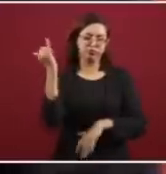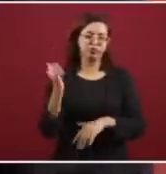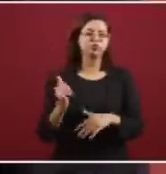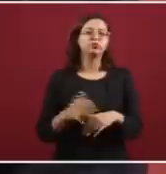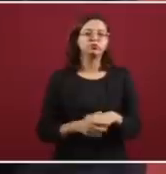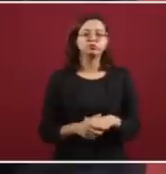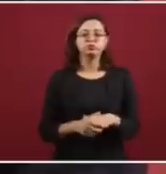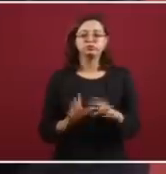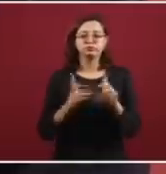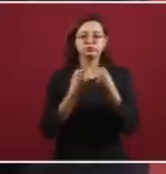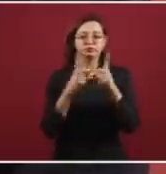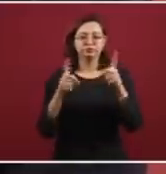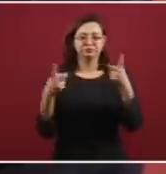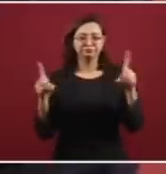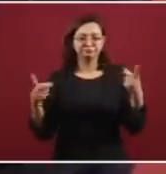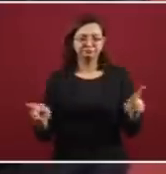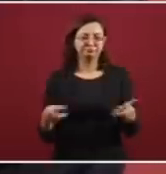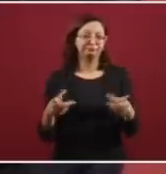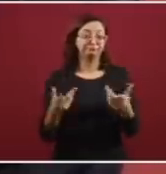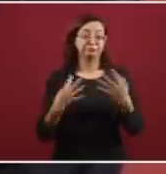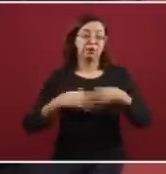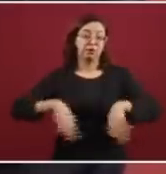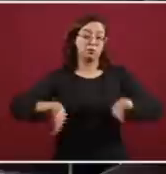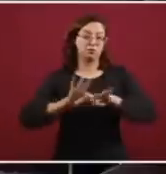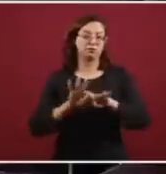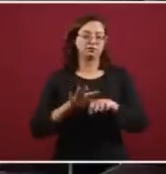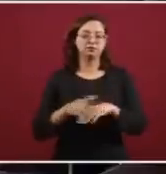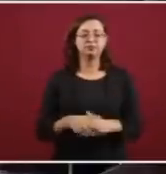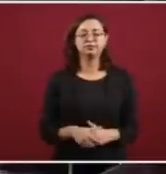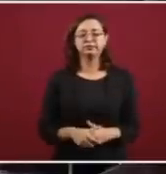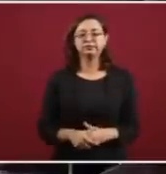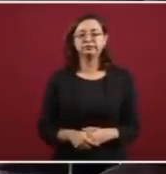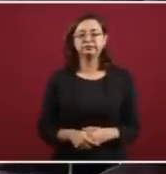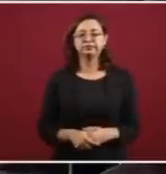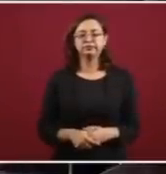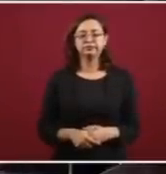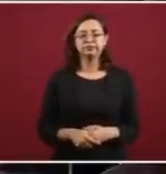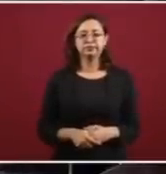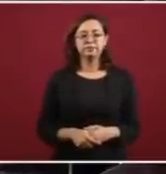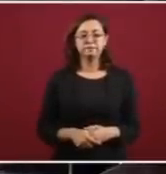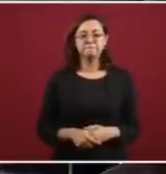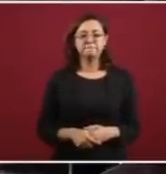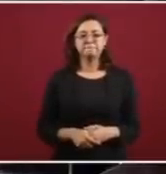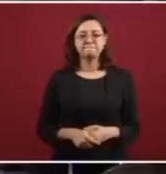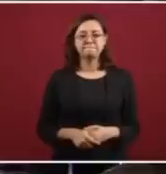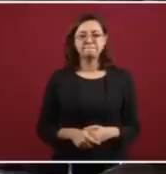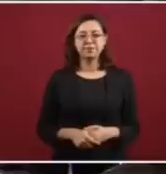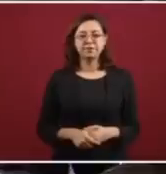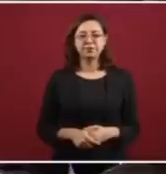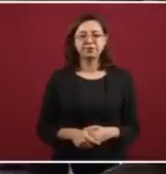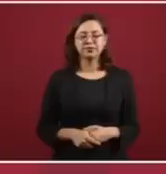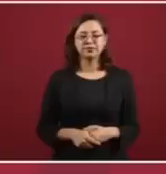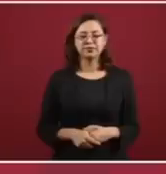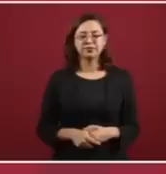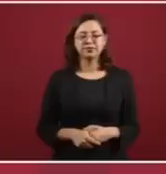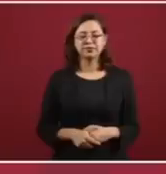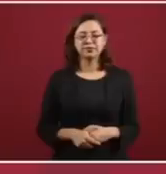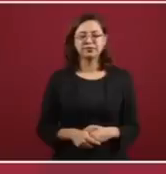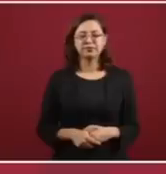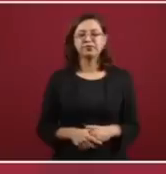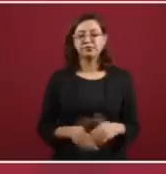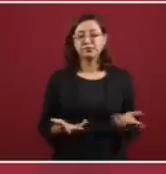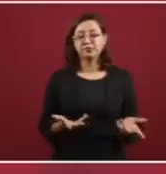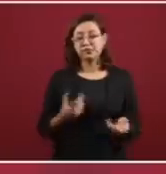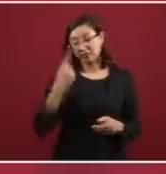edificando, construyendo estas importantes obras, para que se le dé seguimiento a